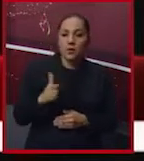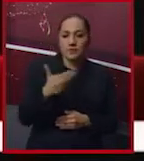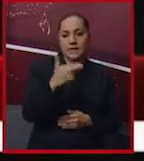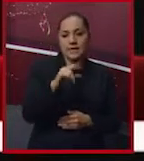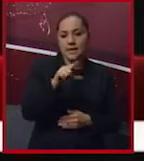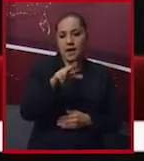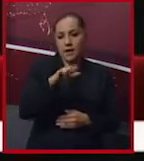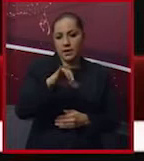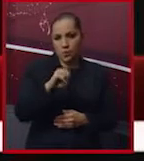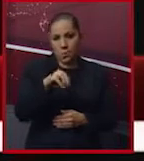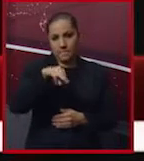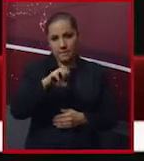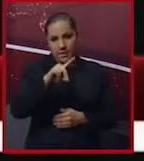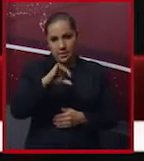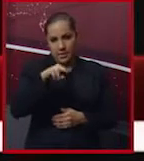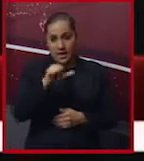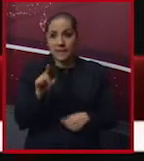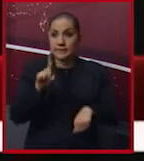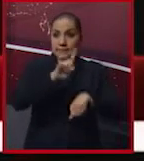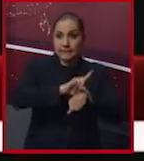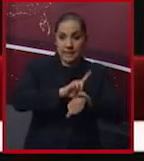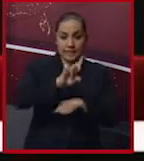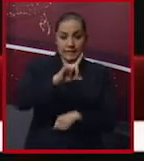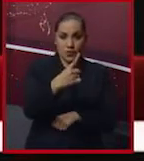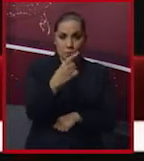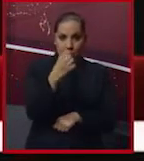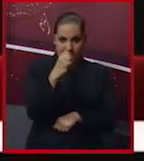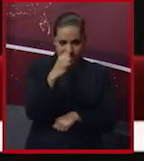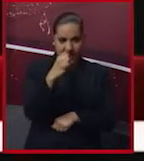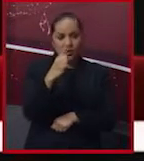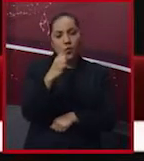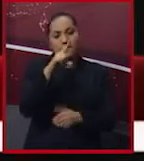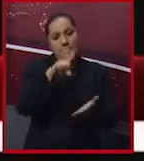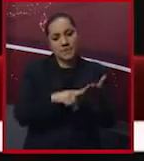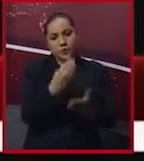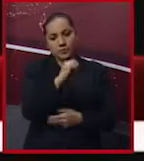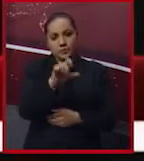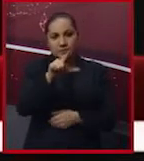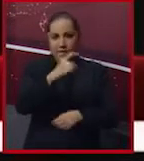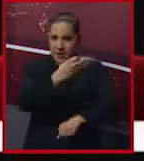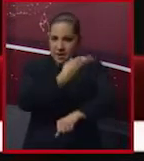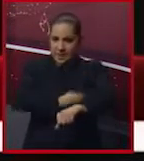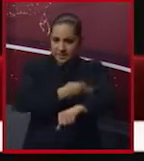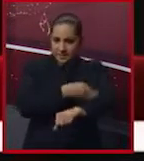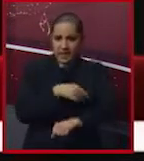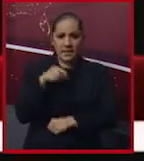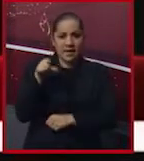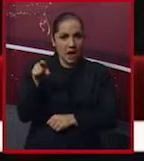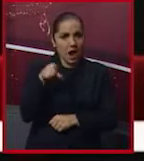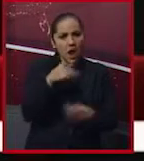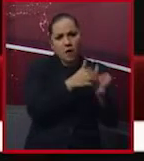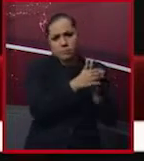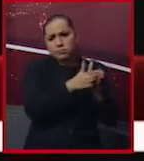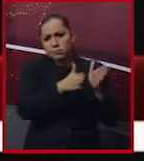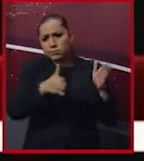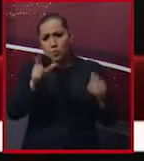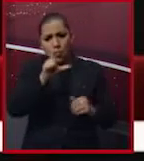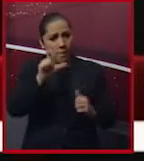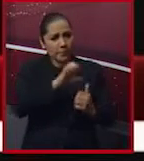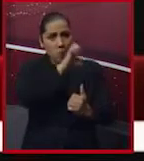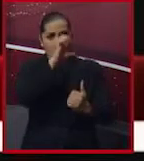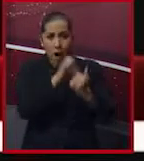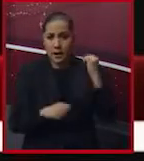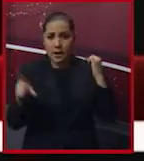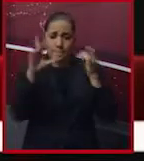Medina, en la tarde del 31 de enero de 1917, al finalizar su discurso,